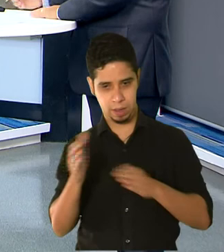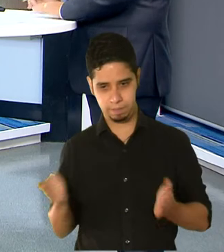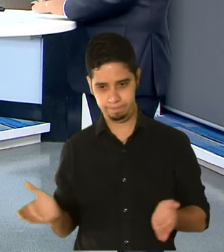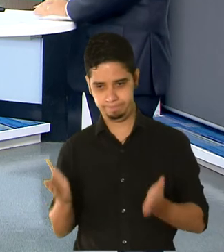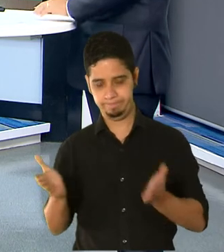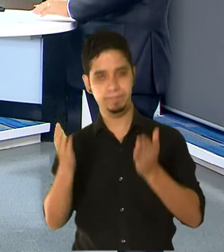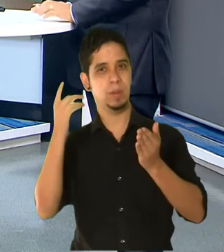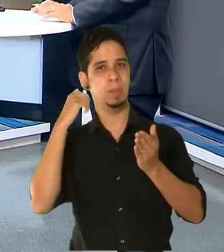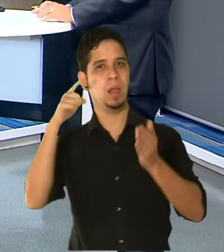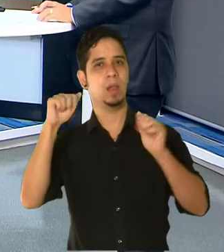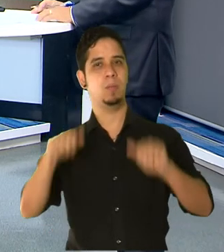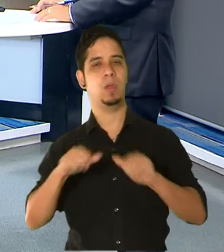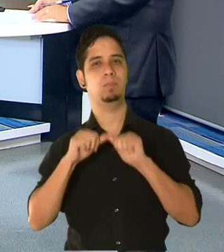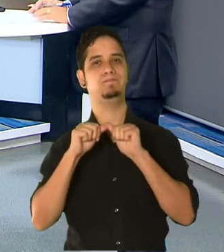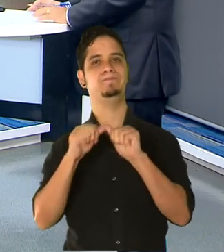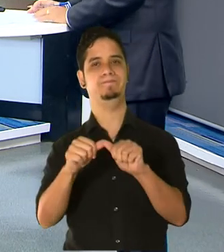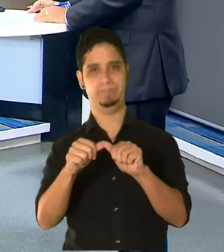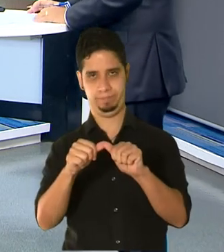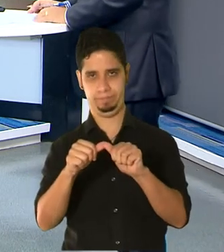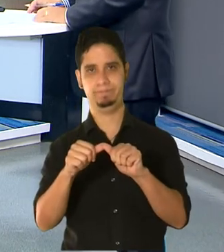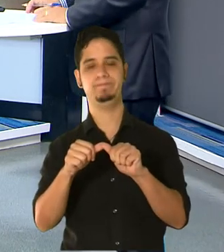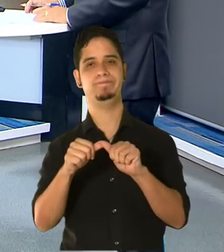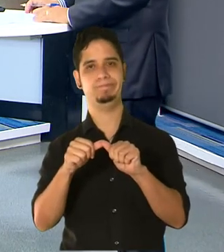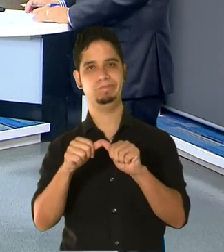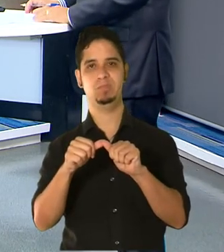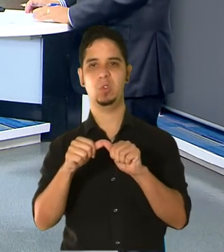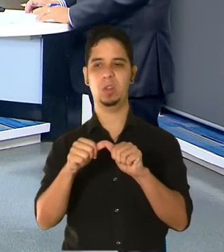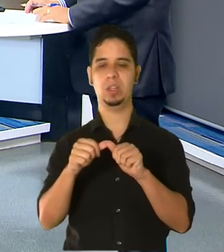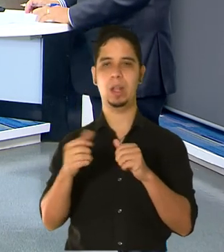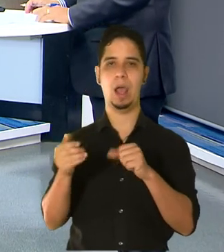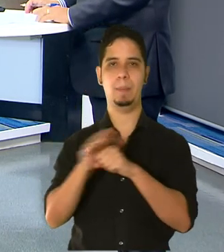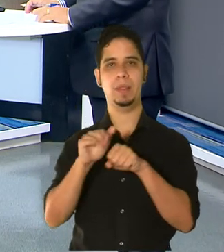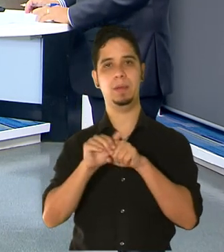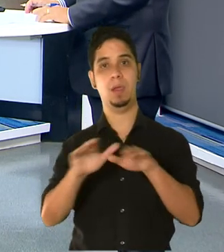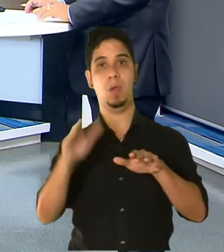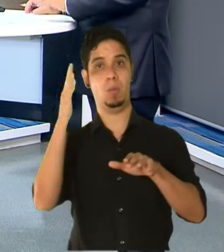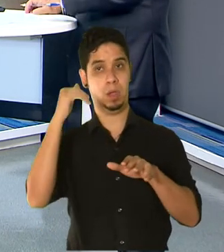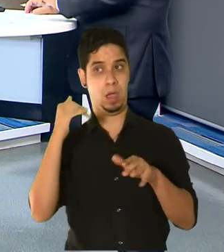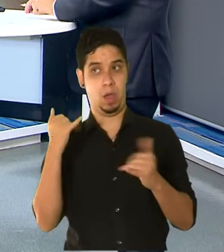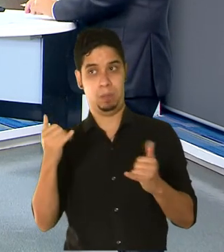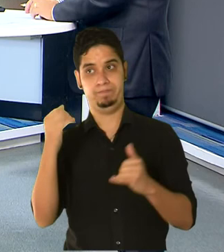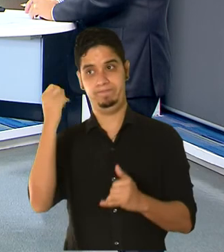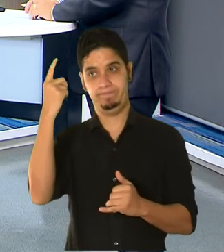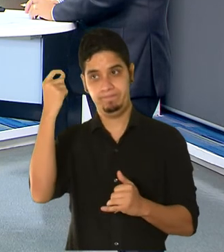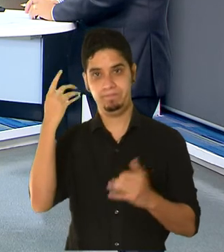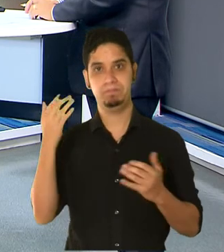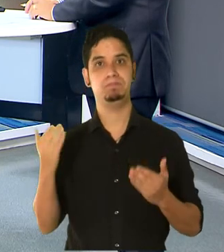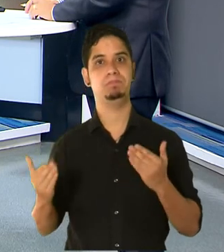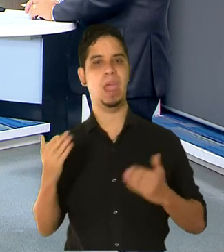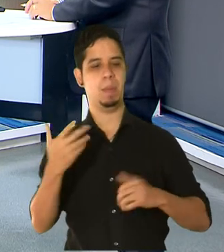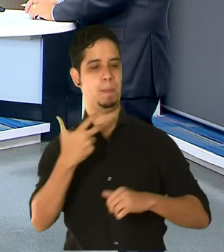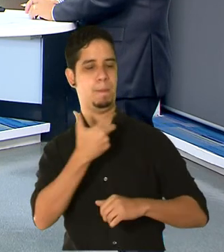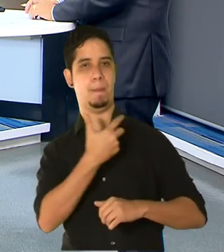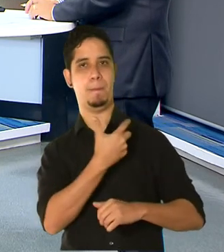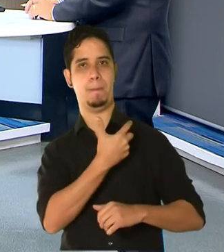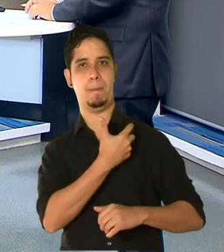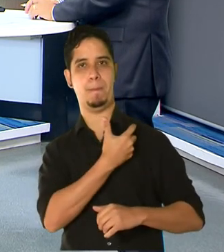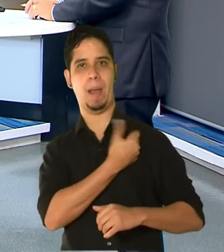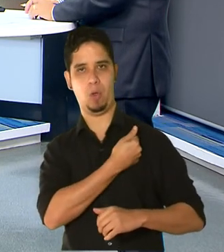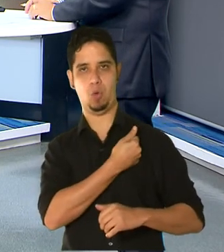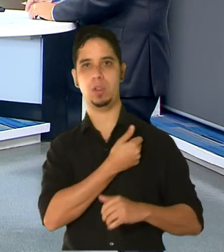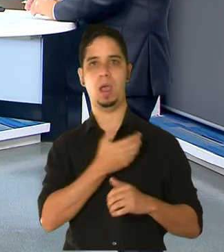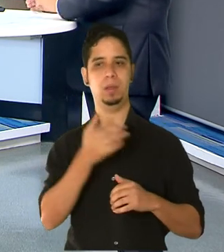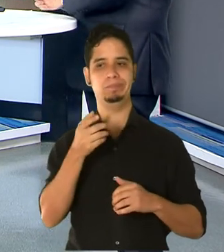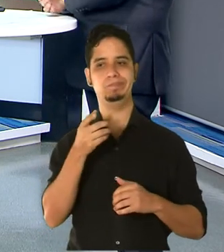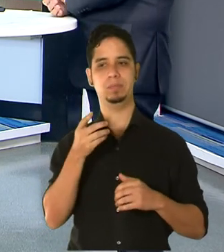mantenerlo y sobrevivir esta pandemia en que entendemos que con la vacuna pues ahora pues se ha empezado a ver luz al final del túnel